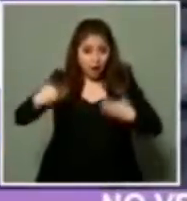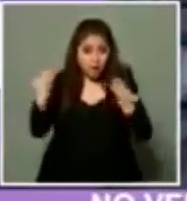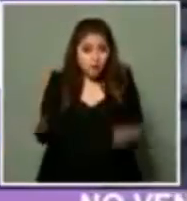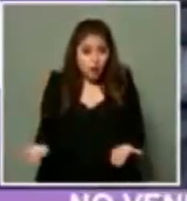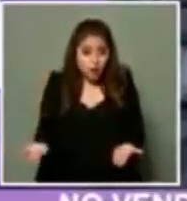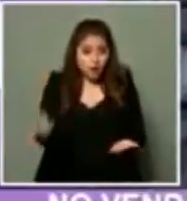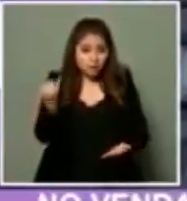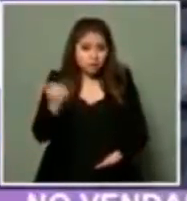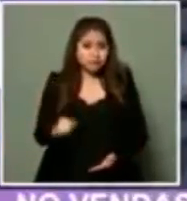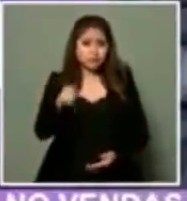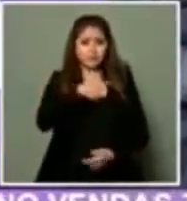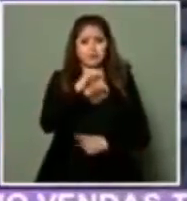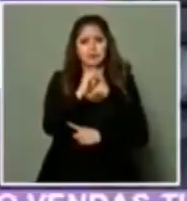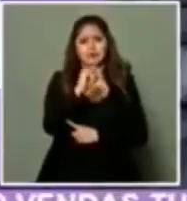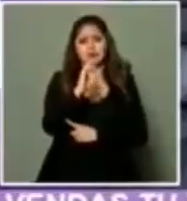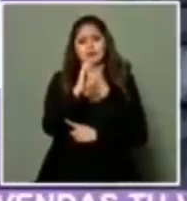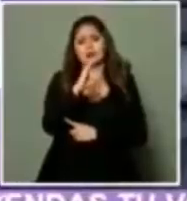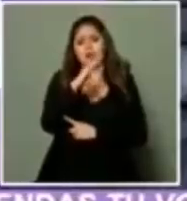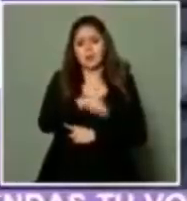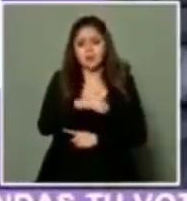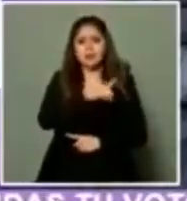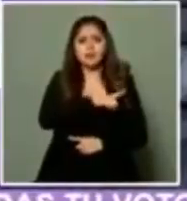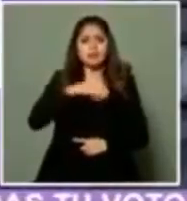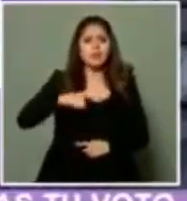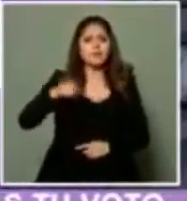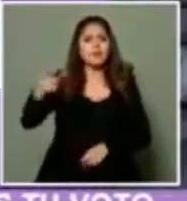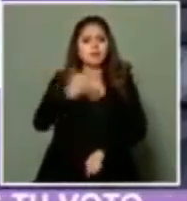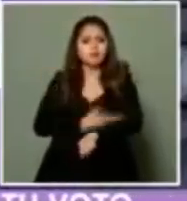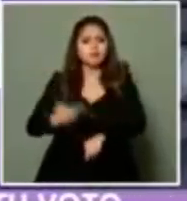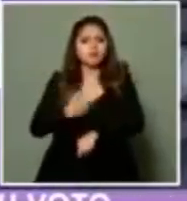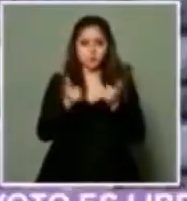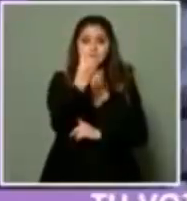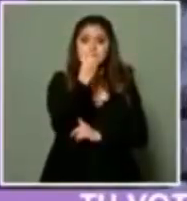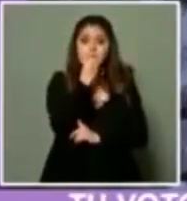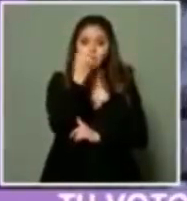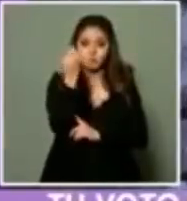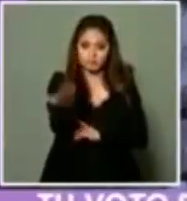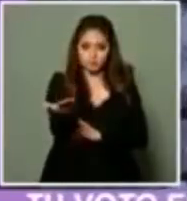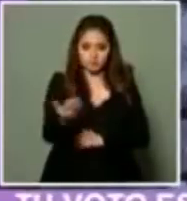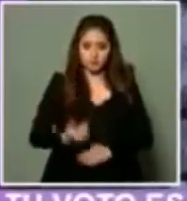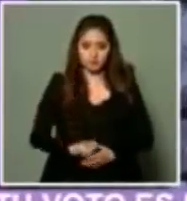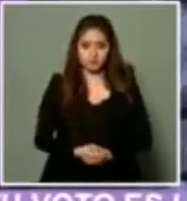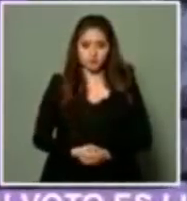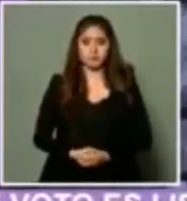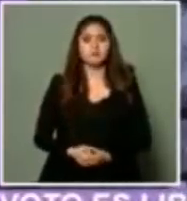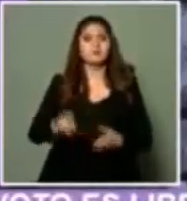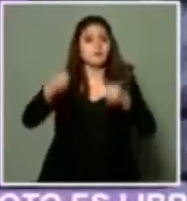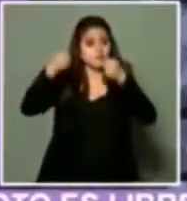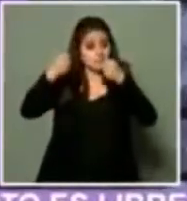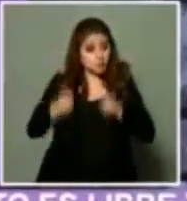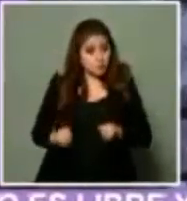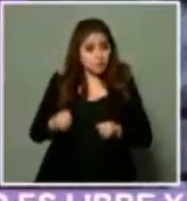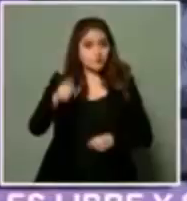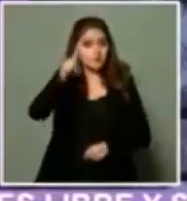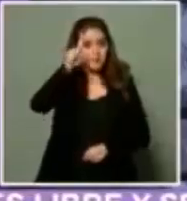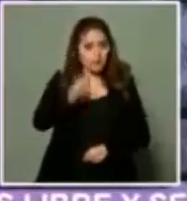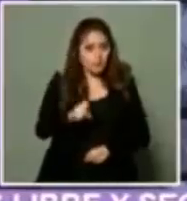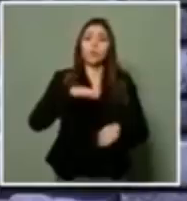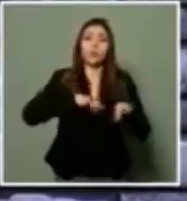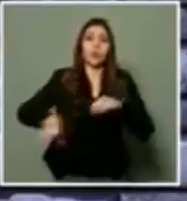que el Instituto Electoral debería ya darle seguimiento a la... Seguridad y agua es nuestro